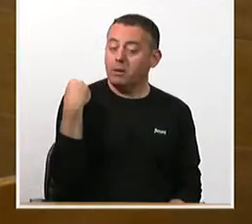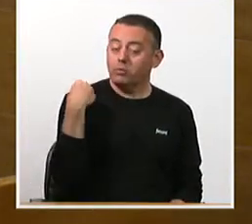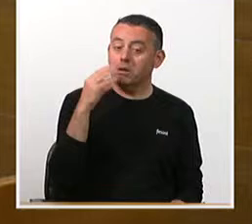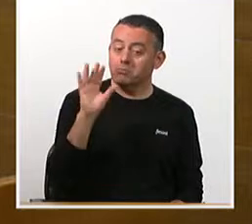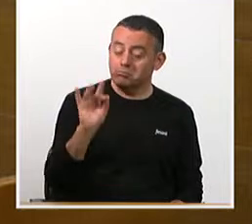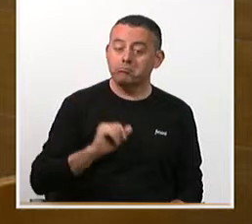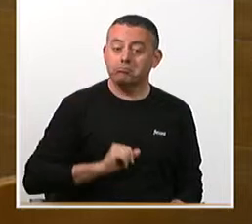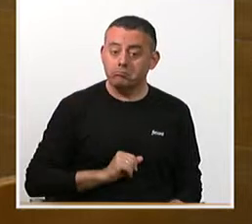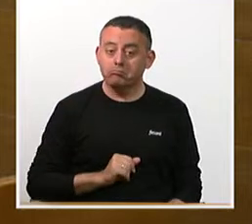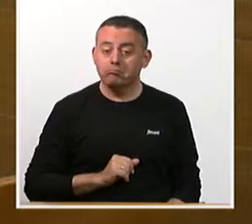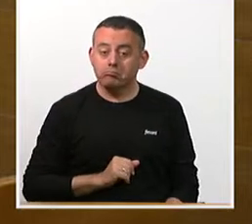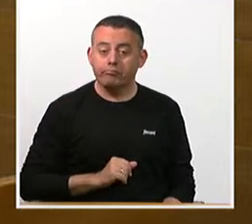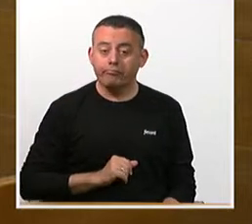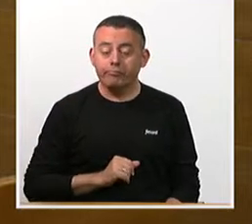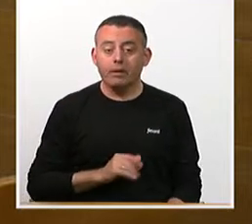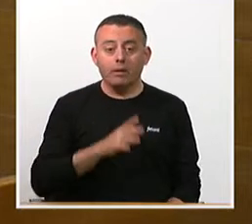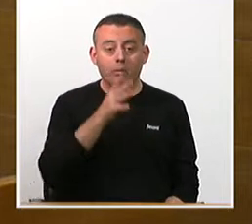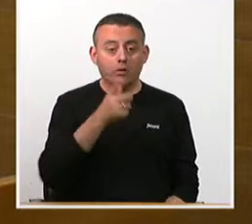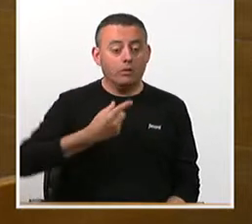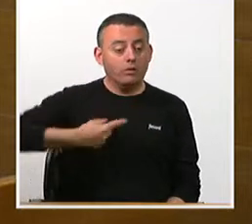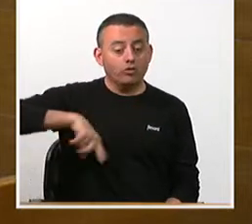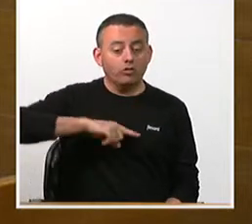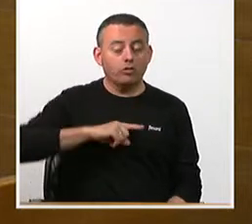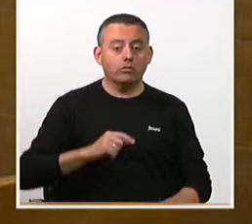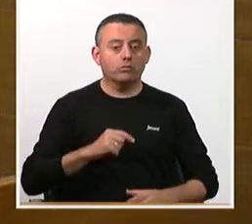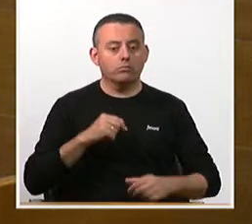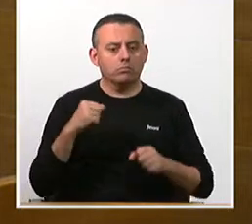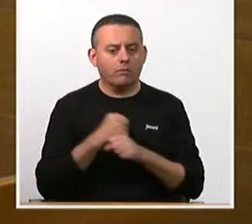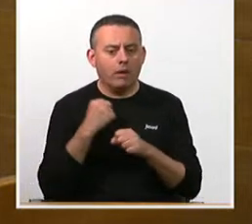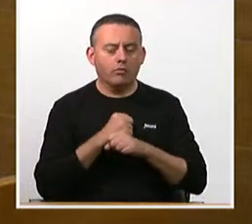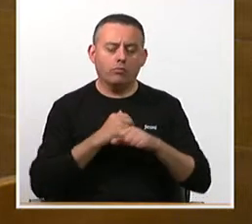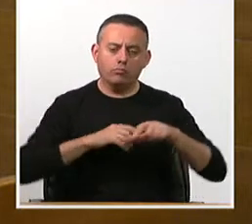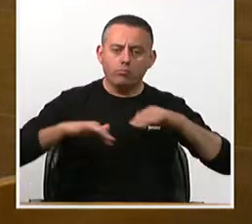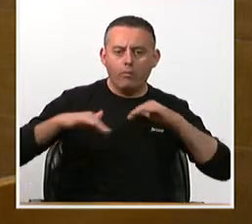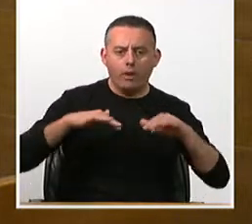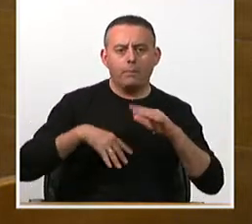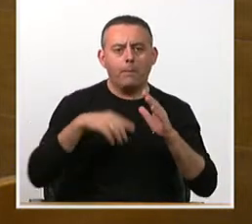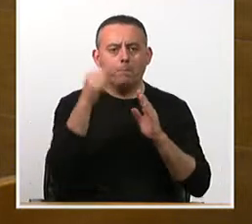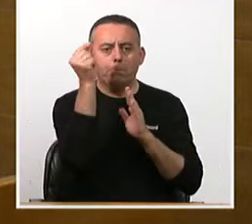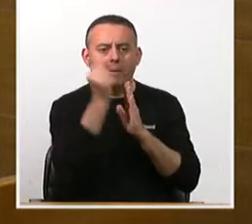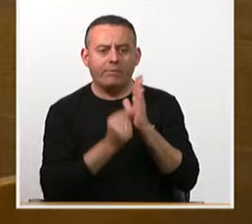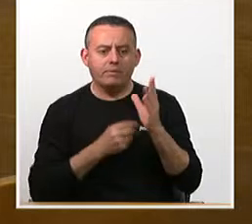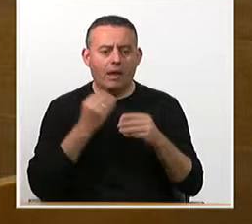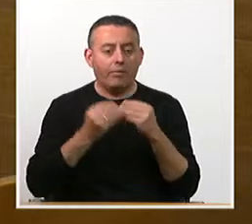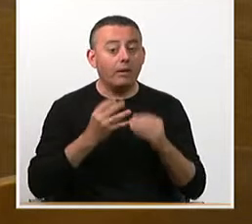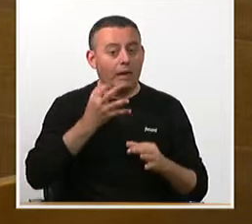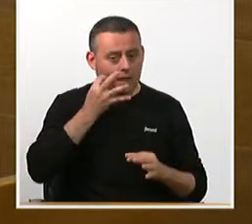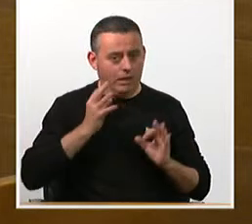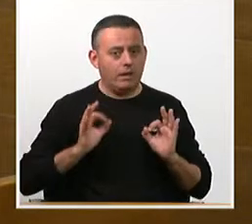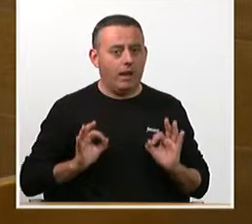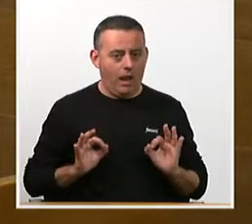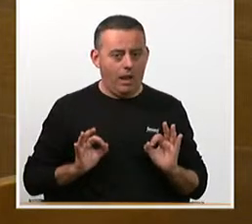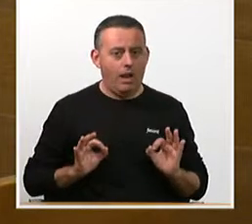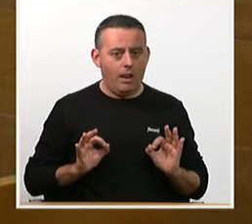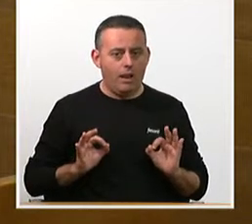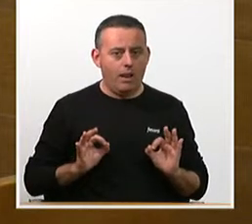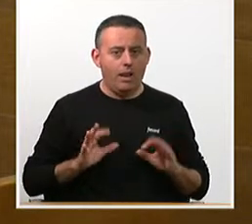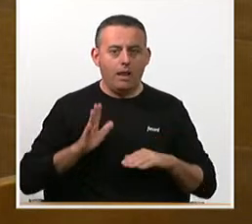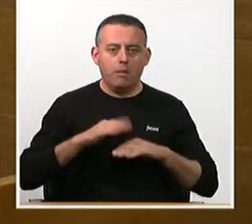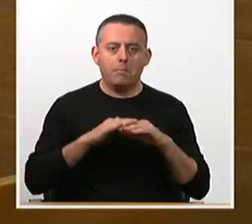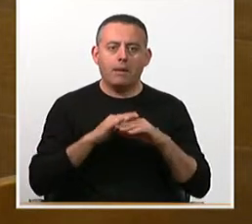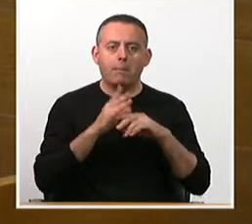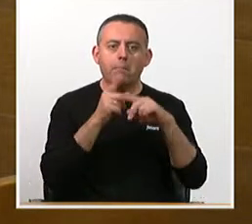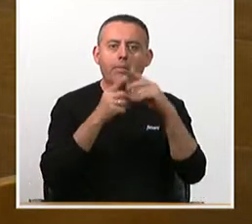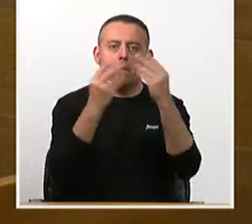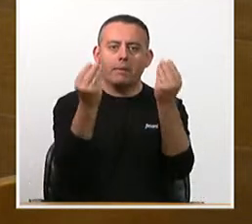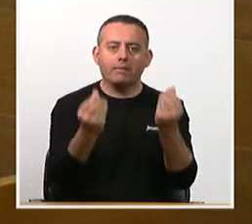primer momento trabajando mucho por avanzar en medidas que de manera real logren una mejor protección del medio ambiente